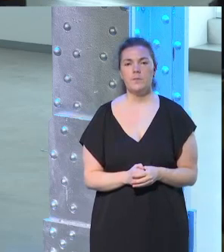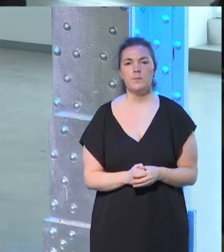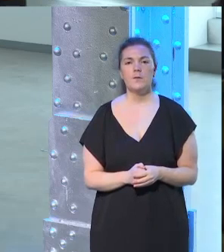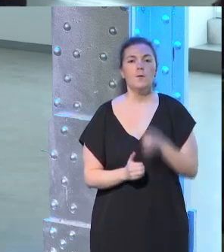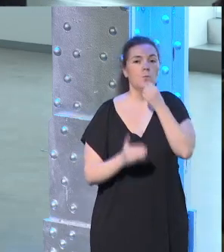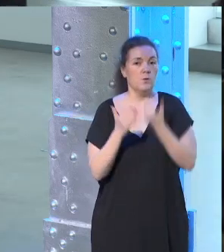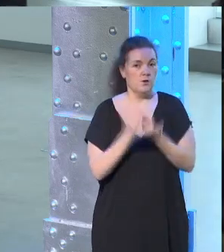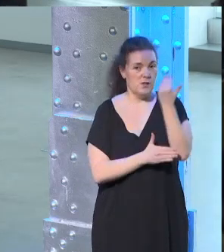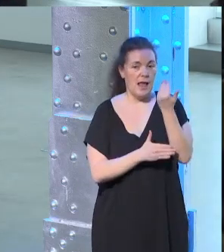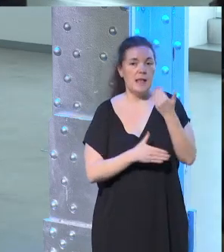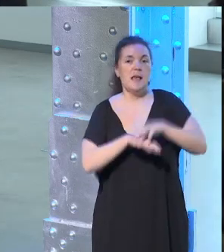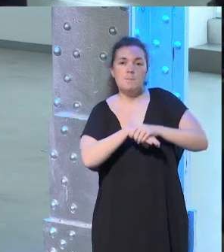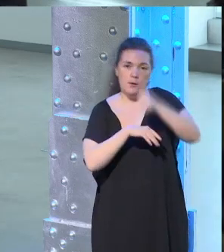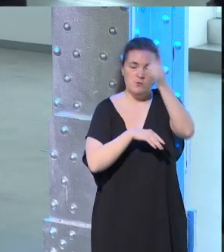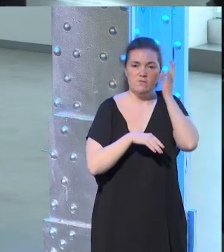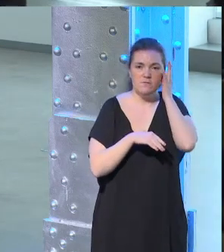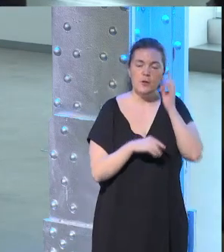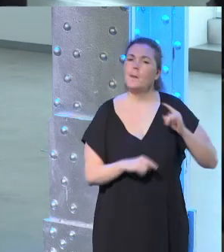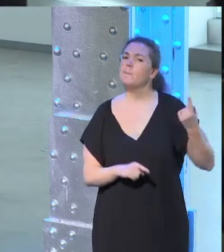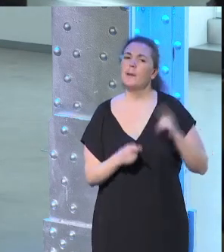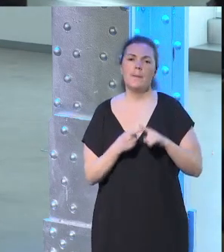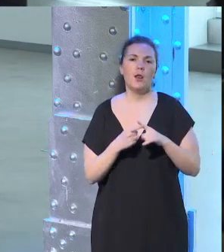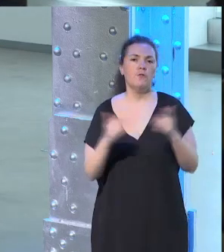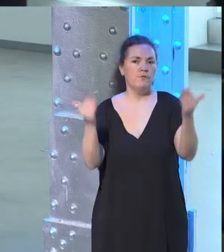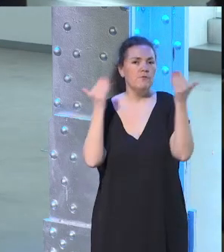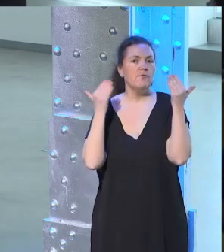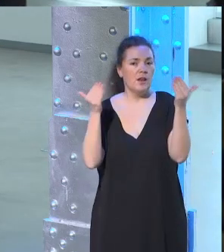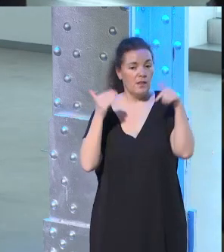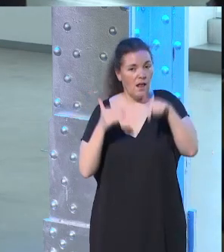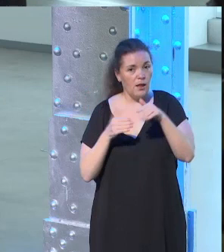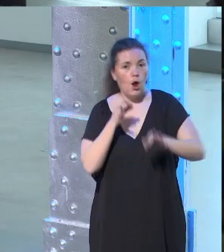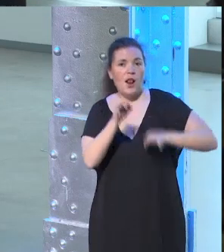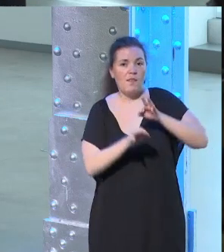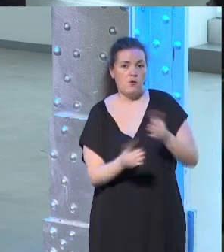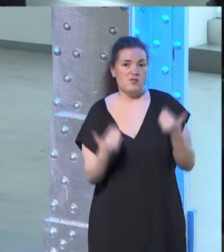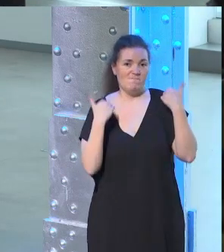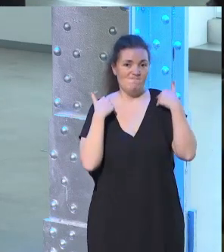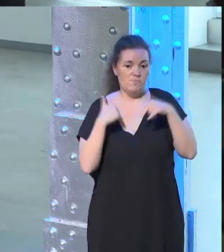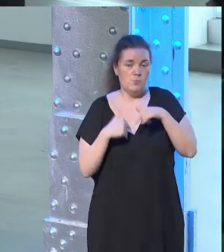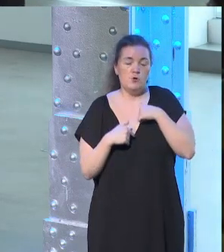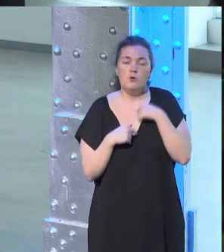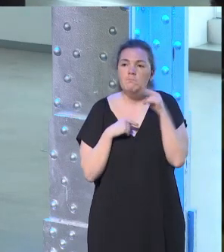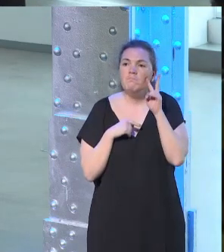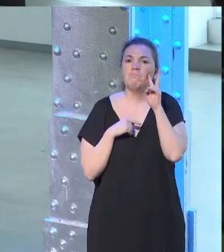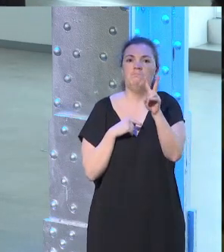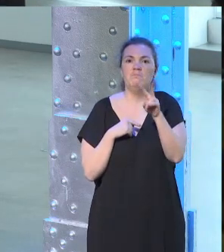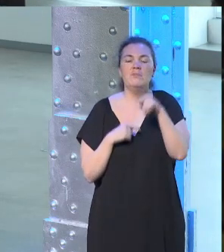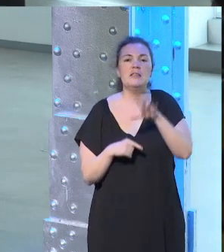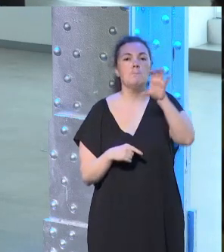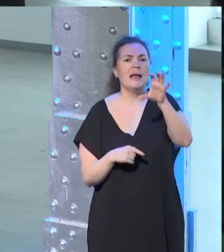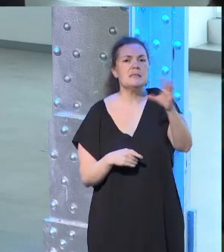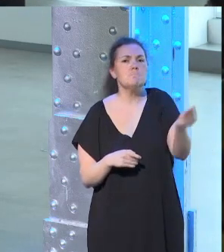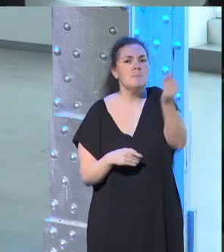Y buenos días, amigos y amigas. Lo primero es felicitar a los organizadores, ¿no? Porque mi impresión es que este país iría